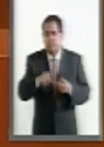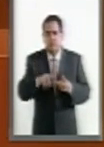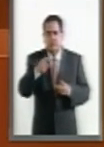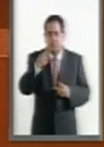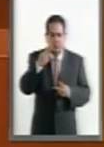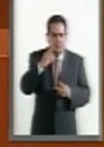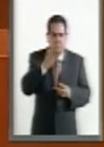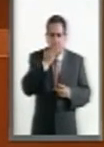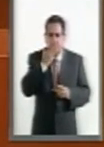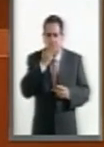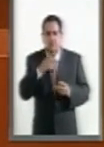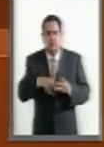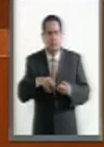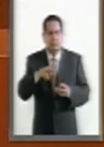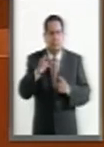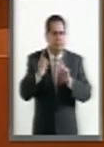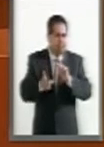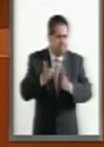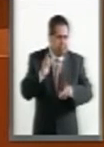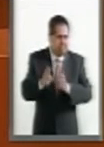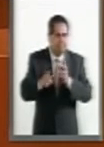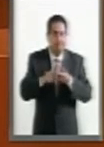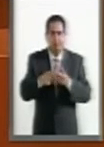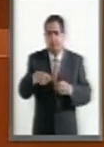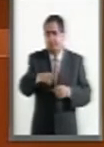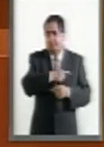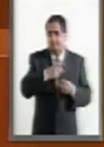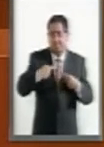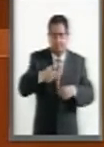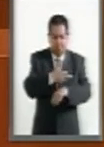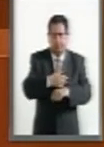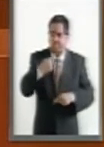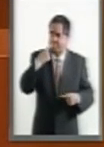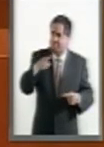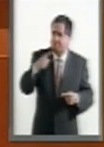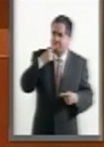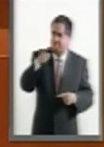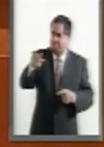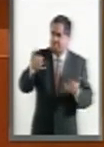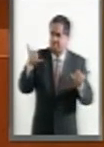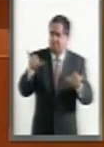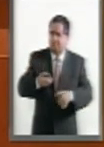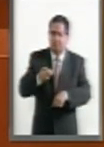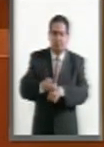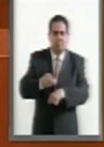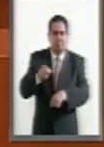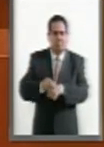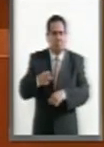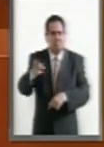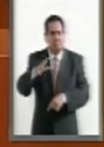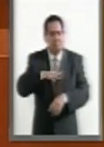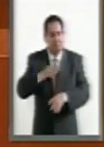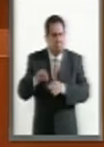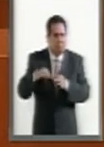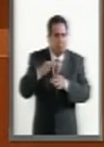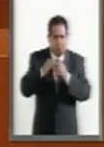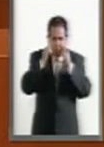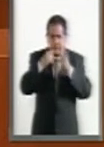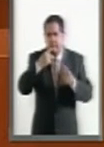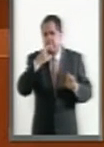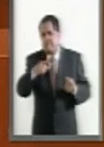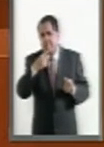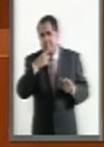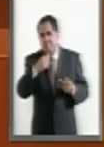y en Sonora, donde las familias han acusado de negligencia tanto a los médicos como a las autoridades ante la falta